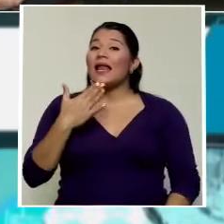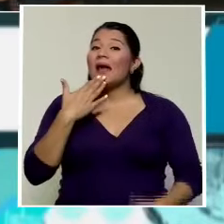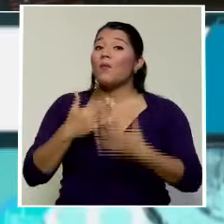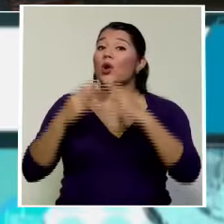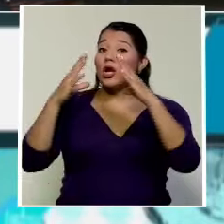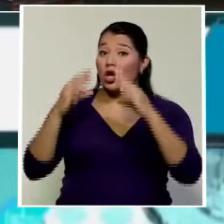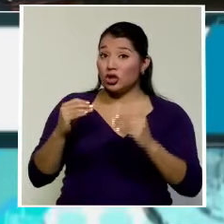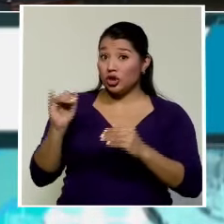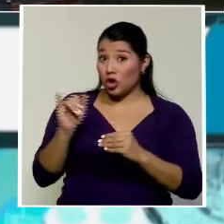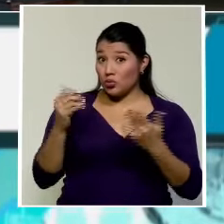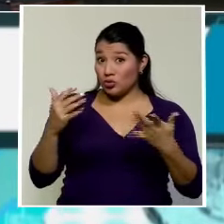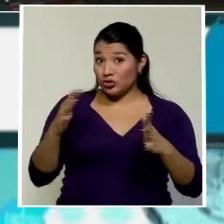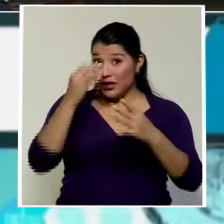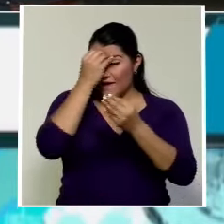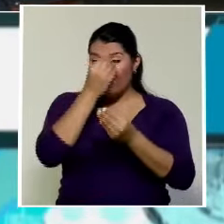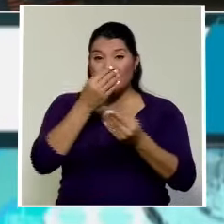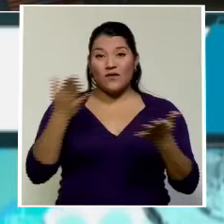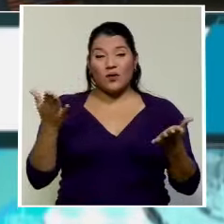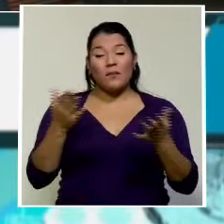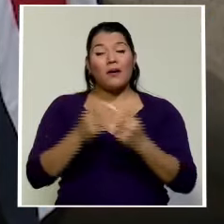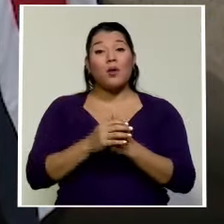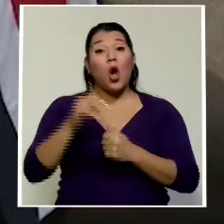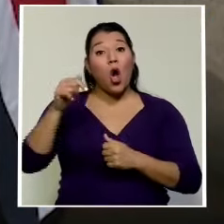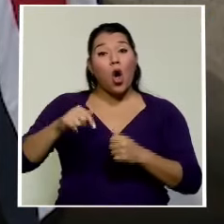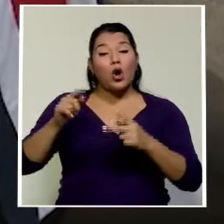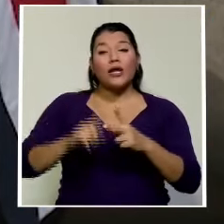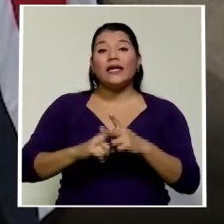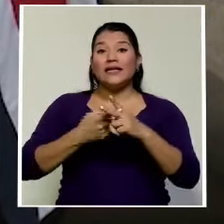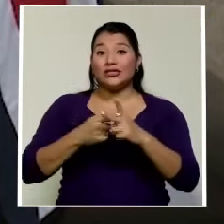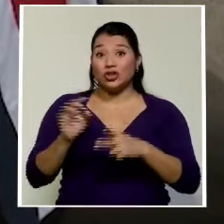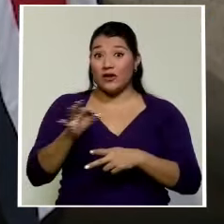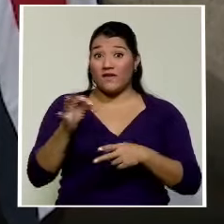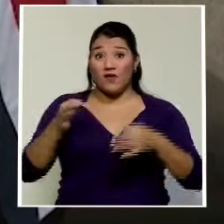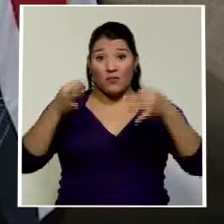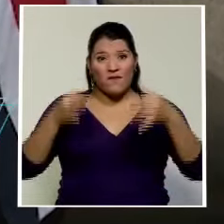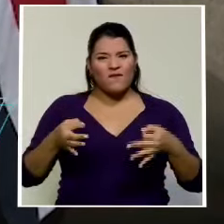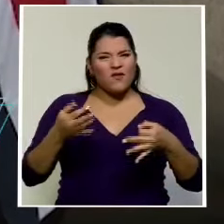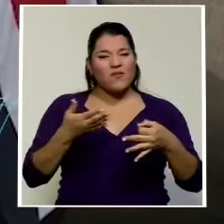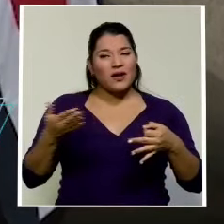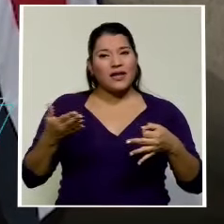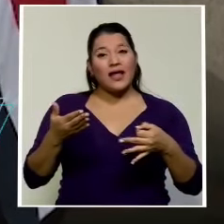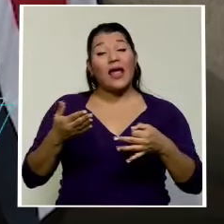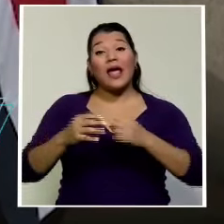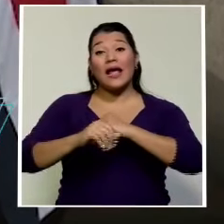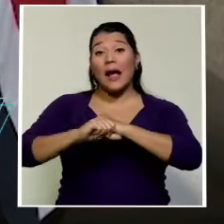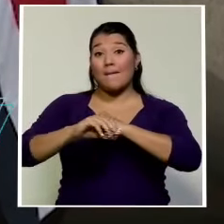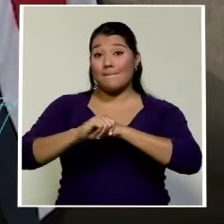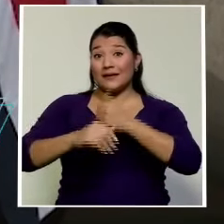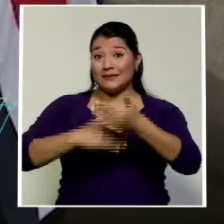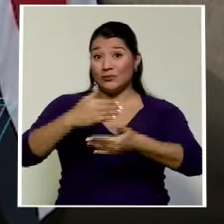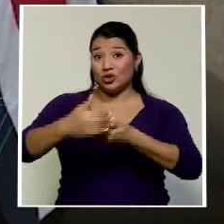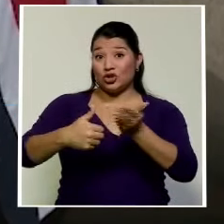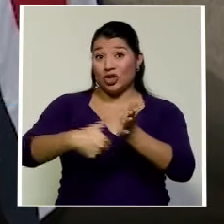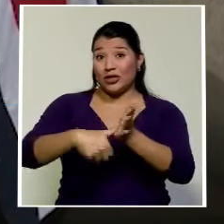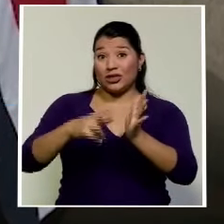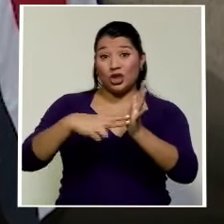noches. Como hemos estado informando en Costa Rica Noticias, hoy inició formalmente lo que es la campaña electoral